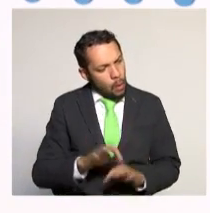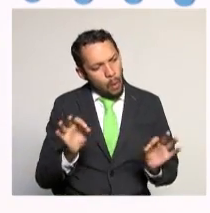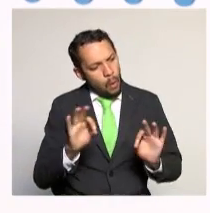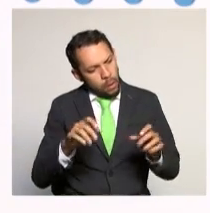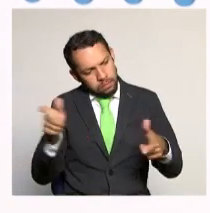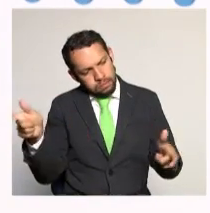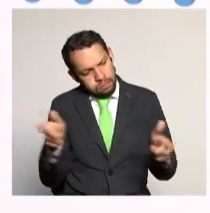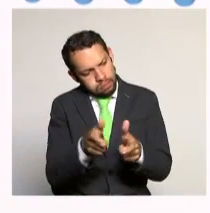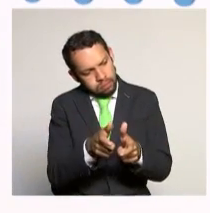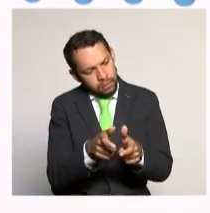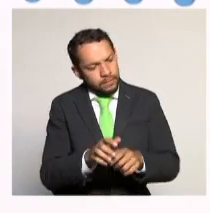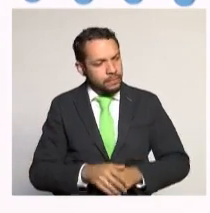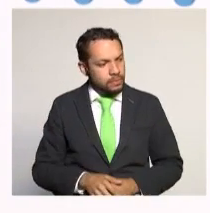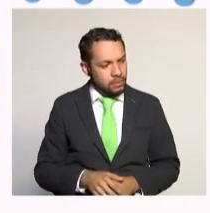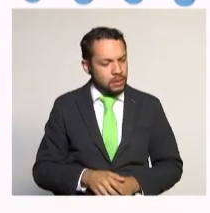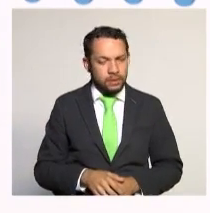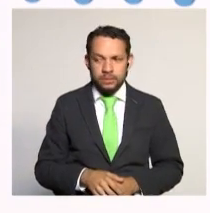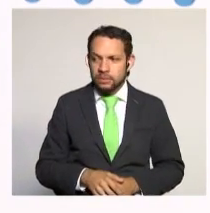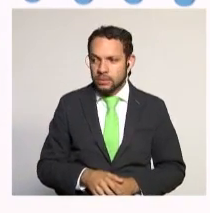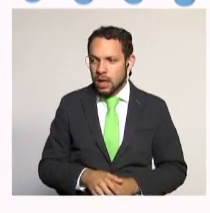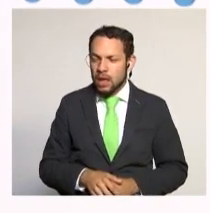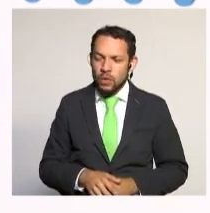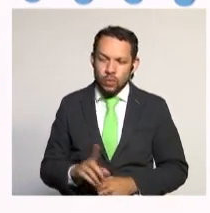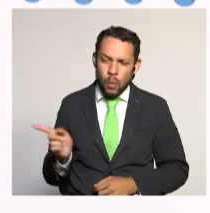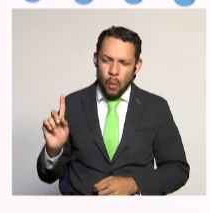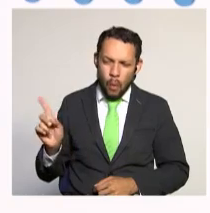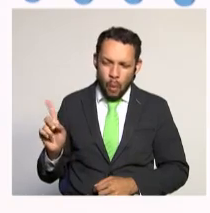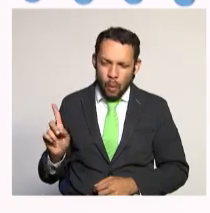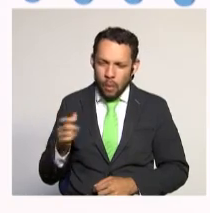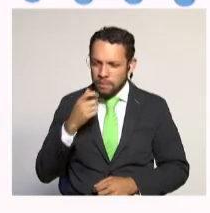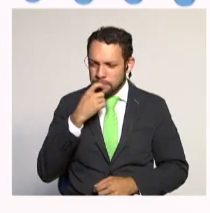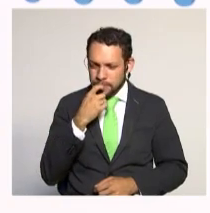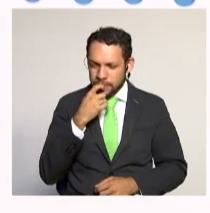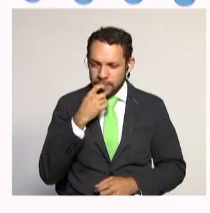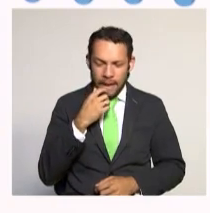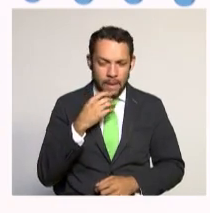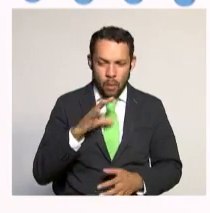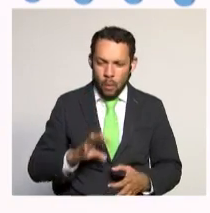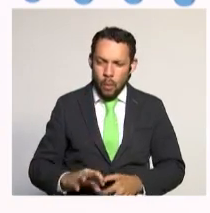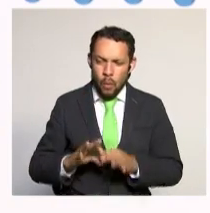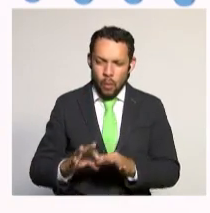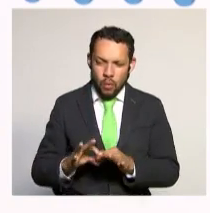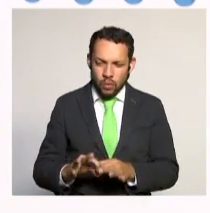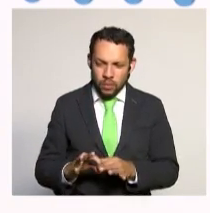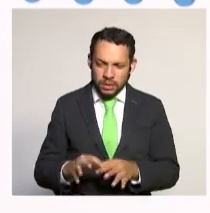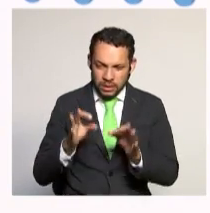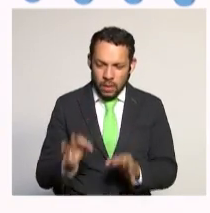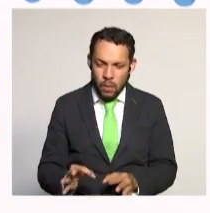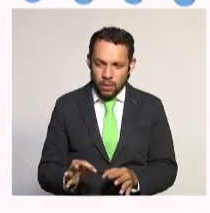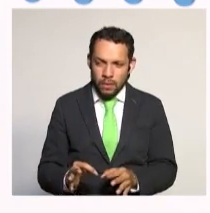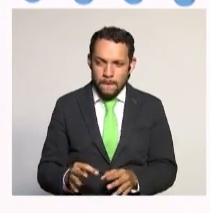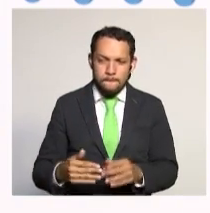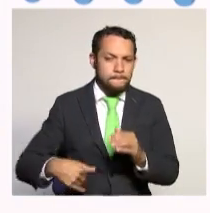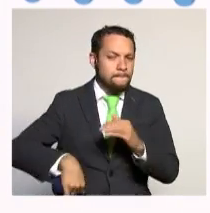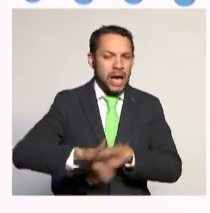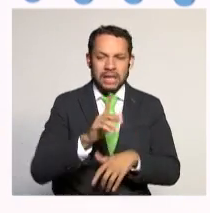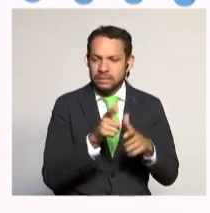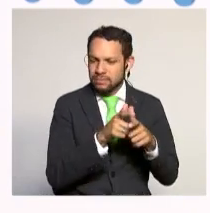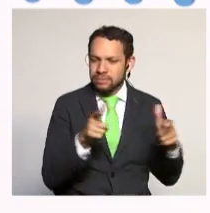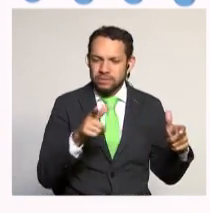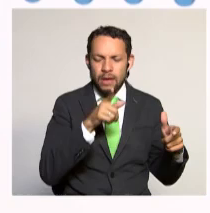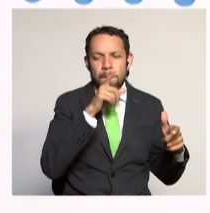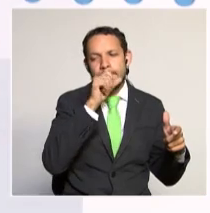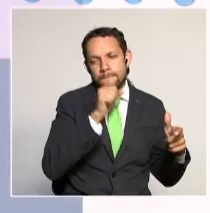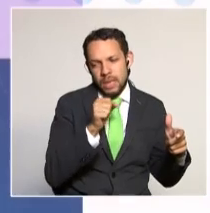¿O está muy relacionado con la edad? No, esta enfermedad está fuertemente vinculada con la edad, pero hay unos casos citados